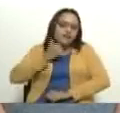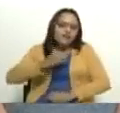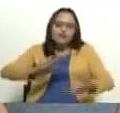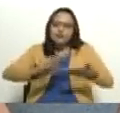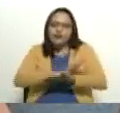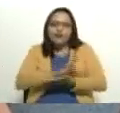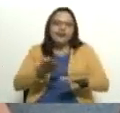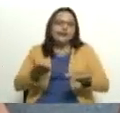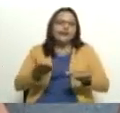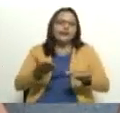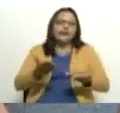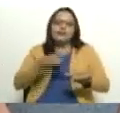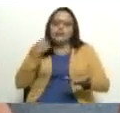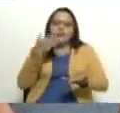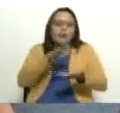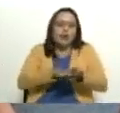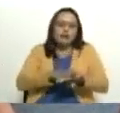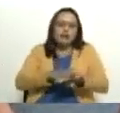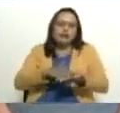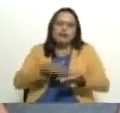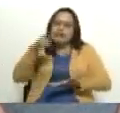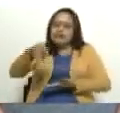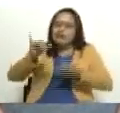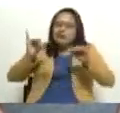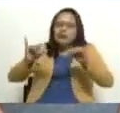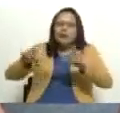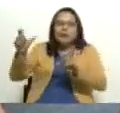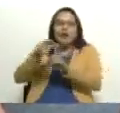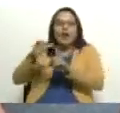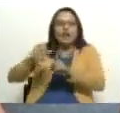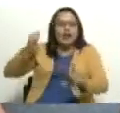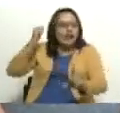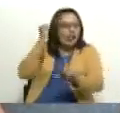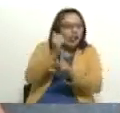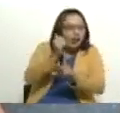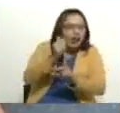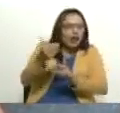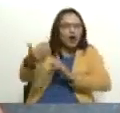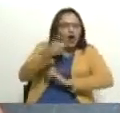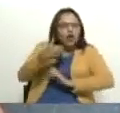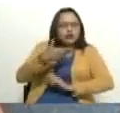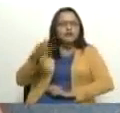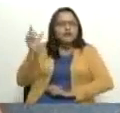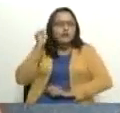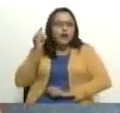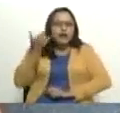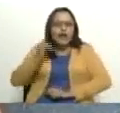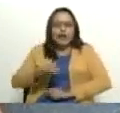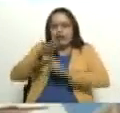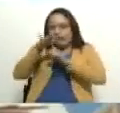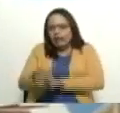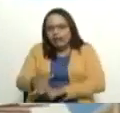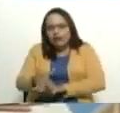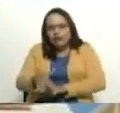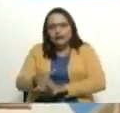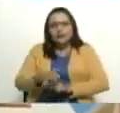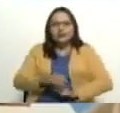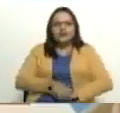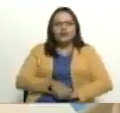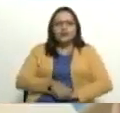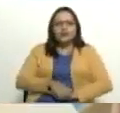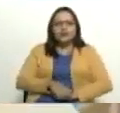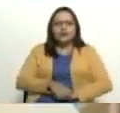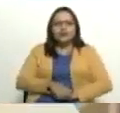letales de este tipo de letras, de esta tipo de canciones que las degradan y los degradan en esos